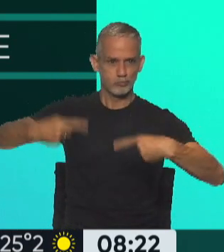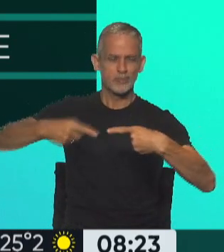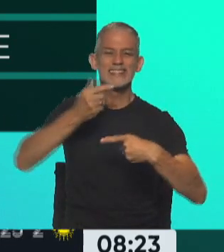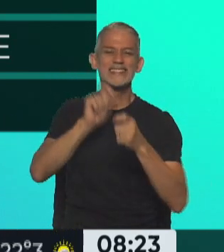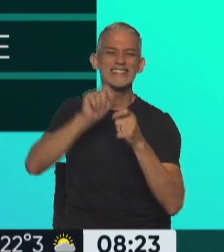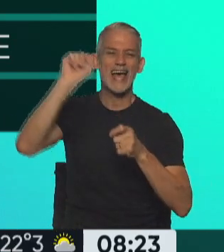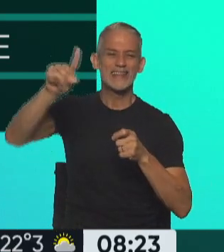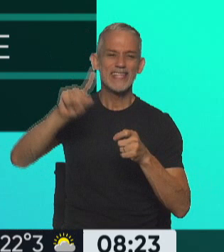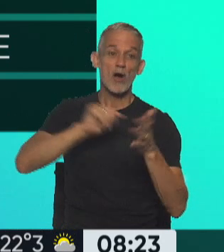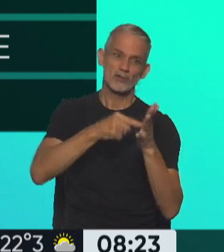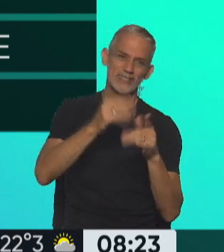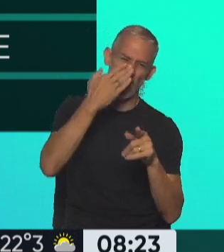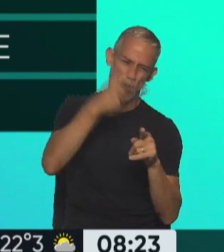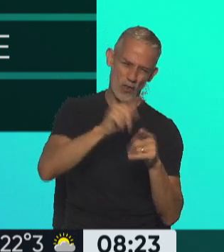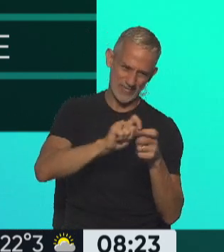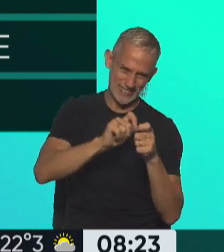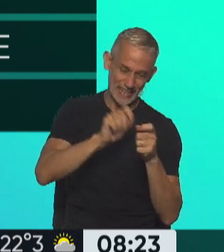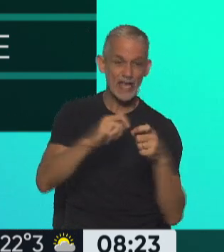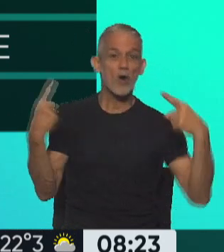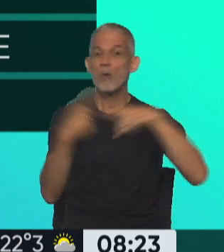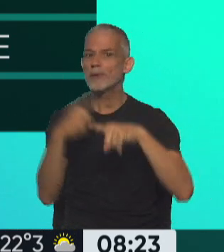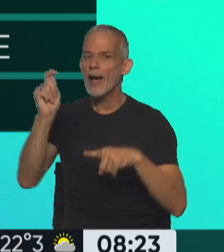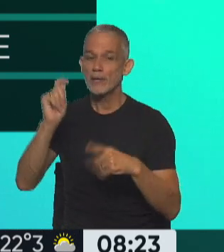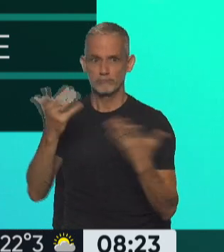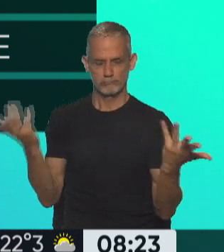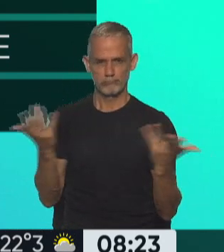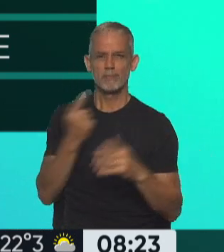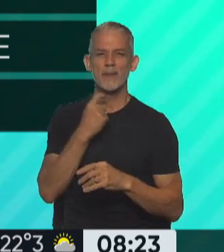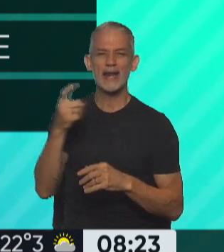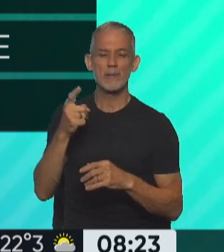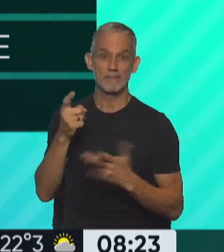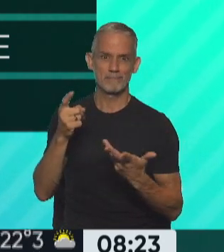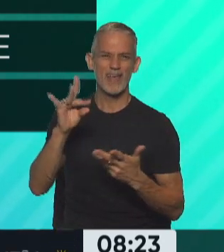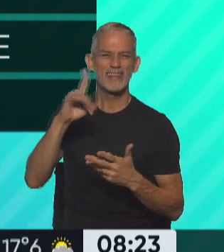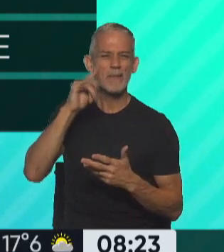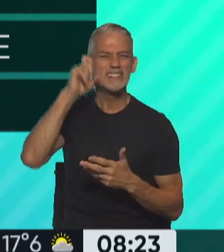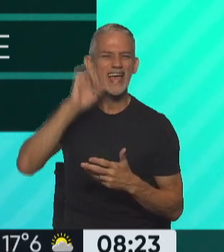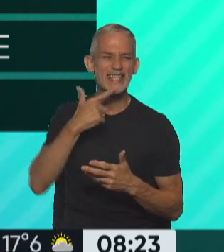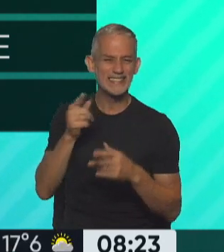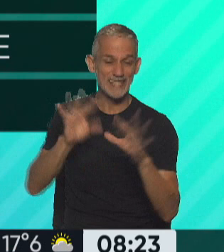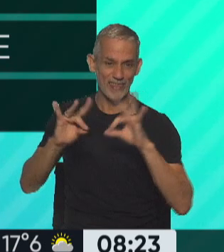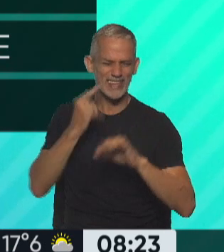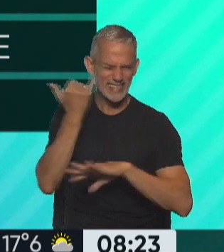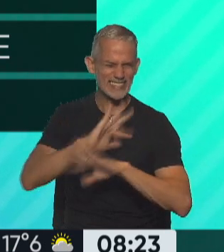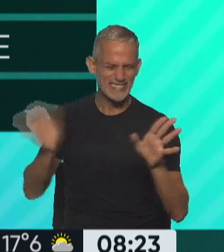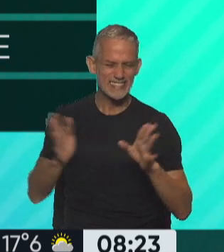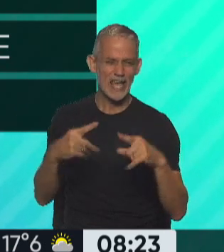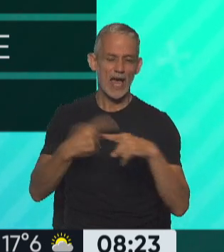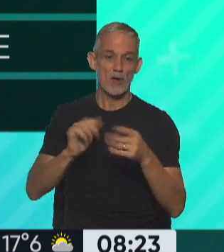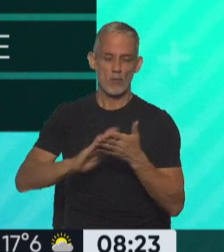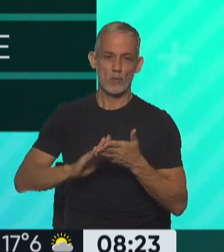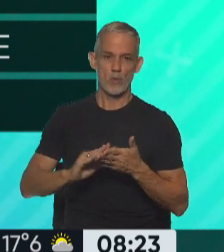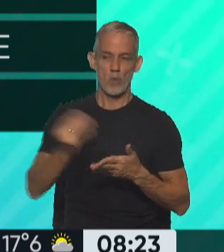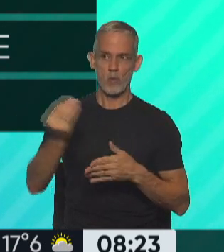Santiago del Estero, Central Córdoba recibe al debutante Martín de Michelis, que ya tuvo sus primeros partidos, pero el debut